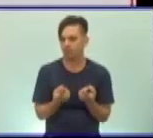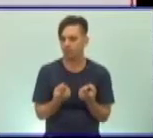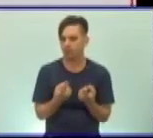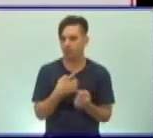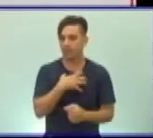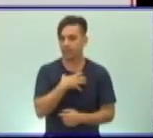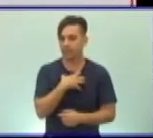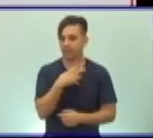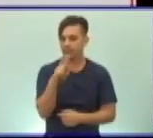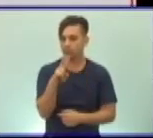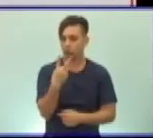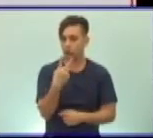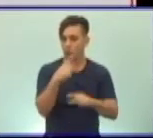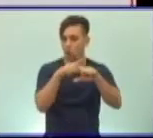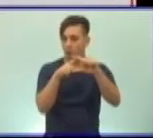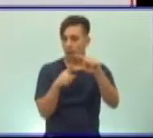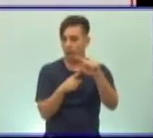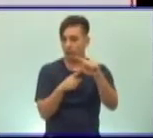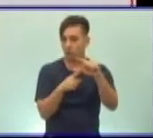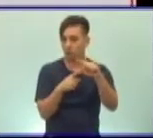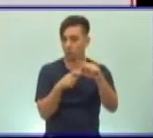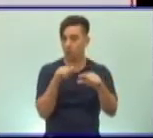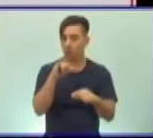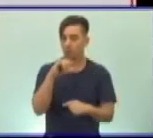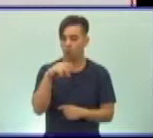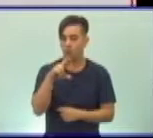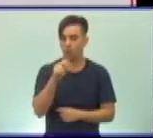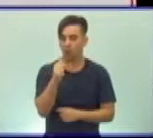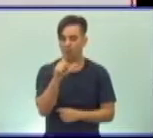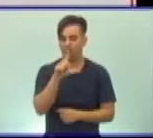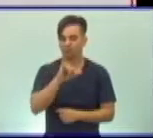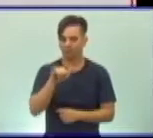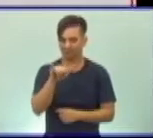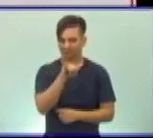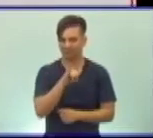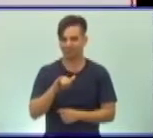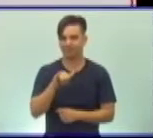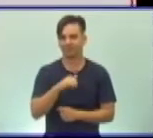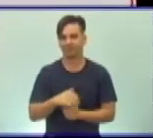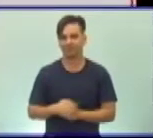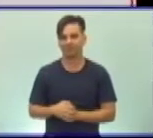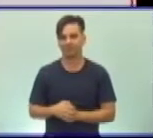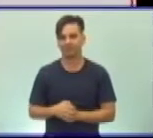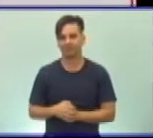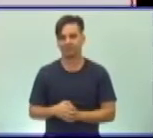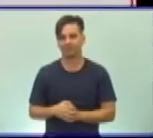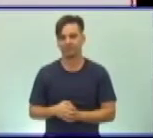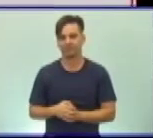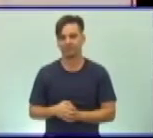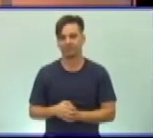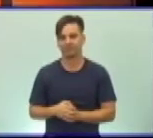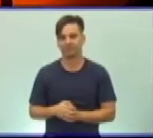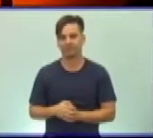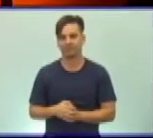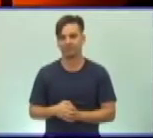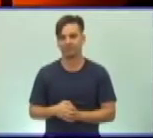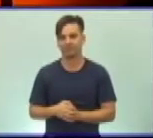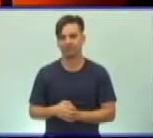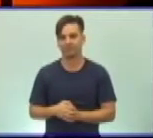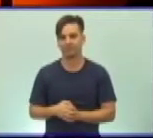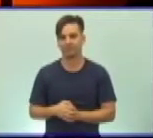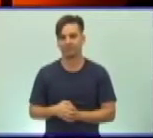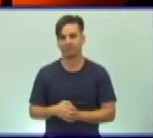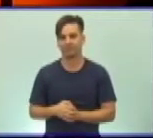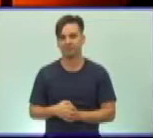ángulos respectivamente iguales. Correcto. No vayas a pensar